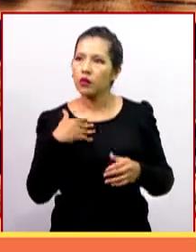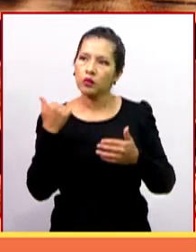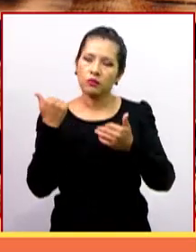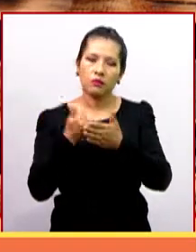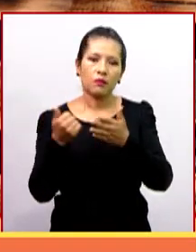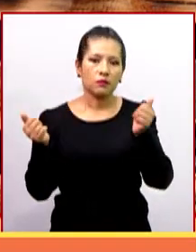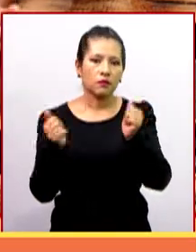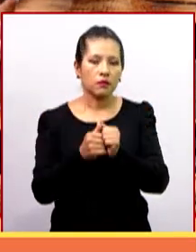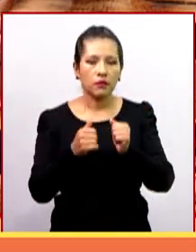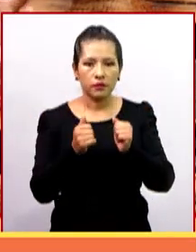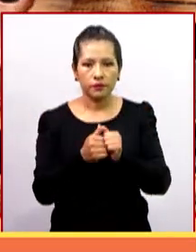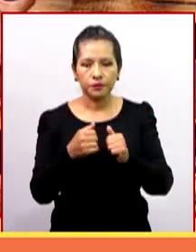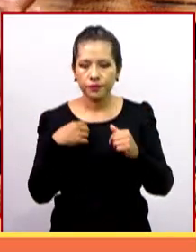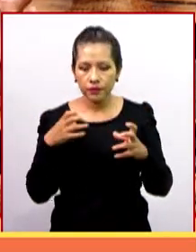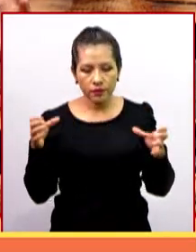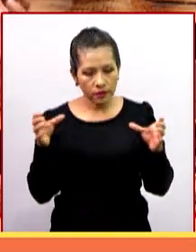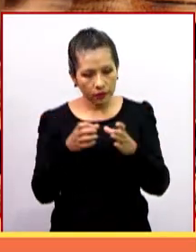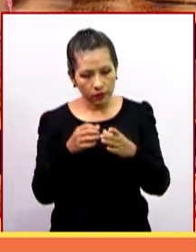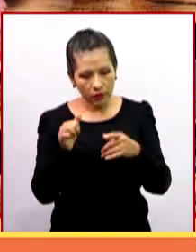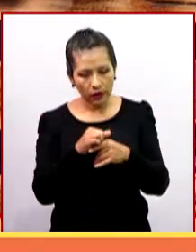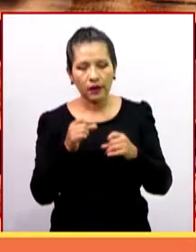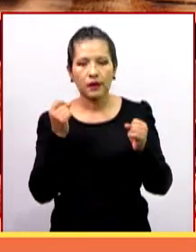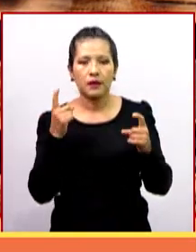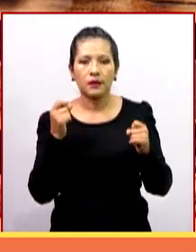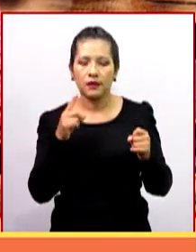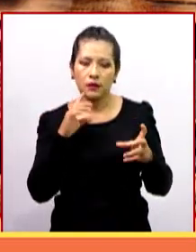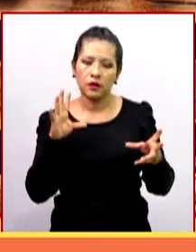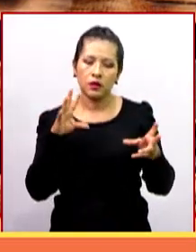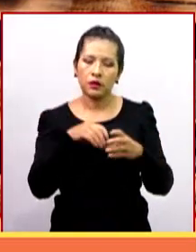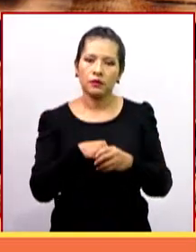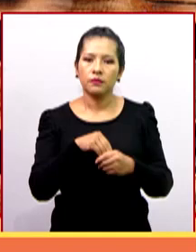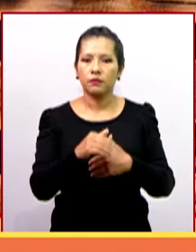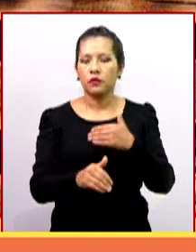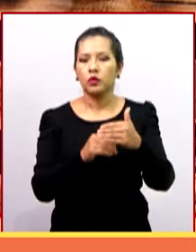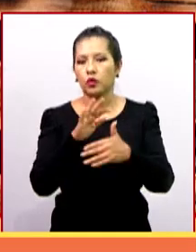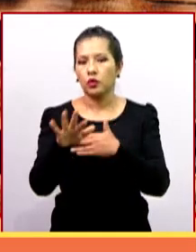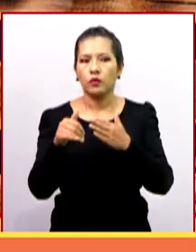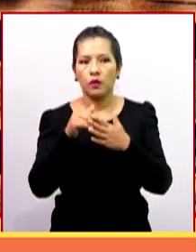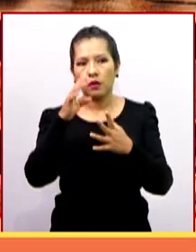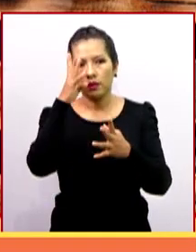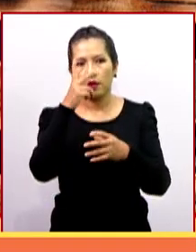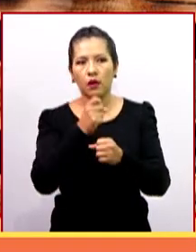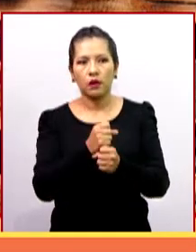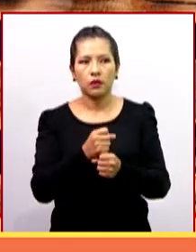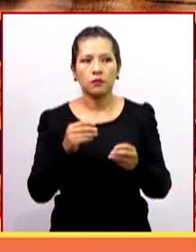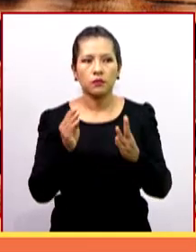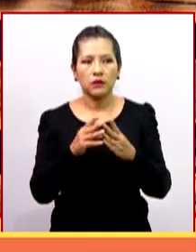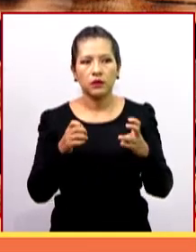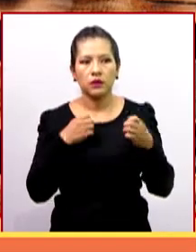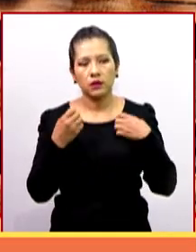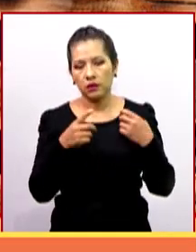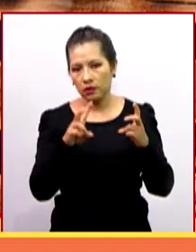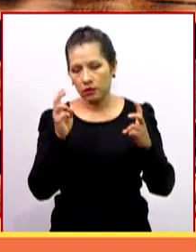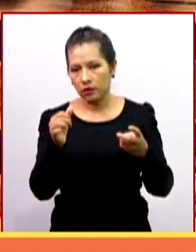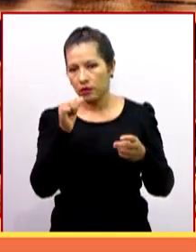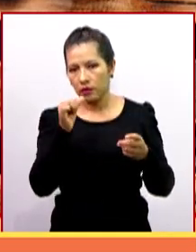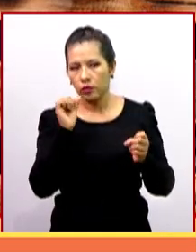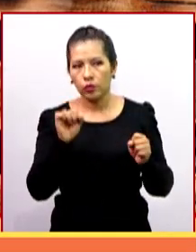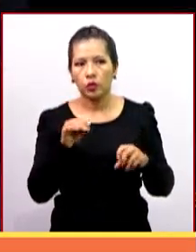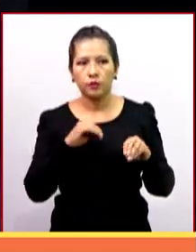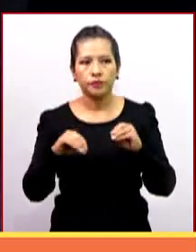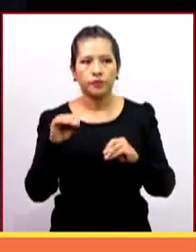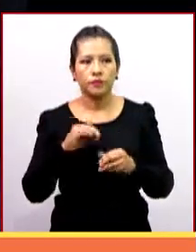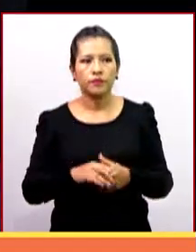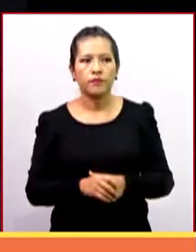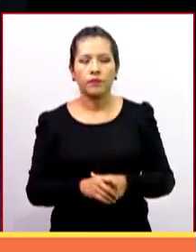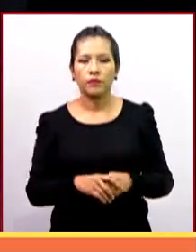último día. Y no, queríamos como que la gente se sumerja también en el proceso creativo y en esta energía del agua, que fluya en eso. ¿Cómo han